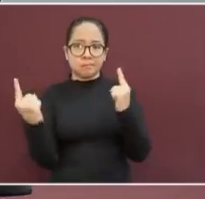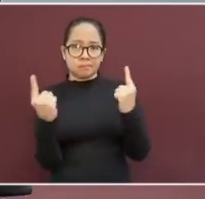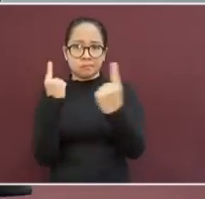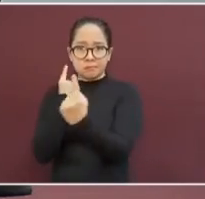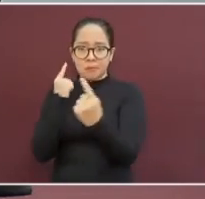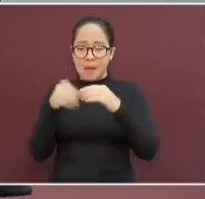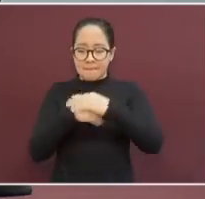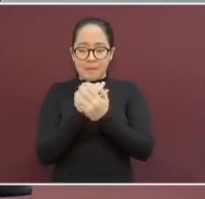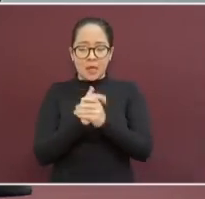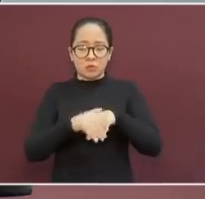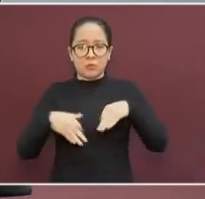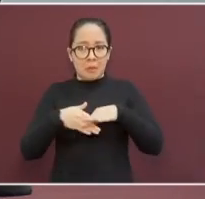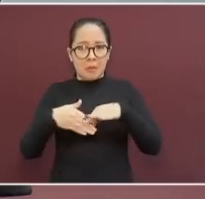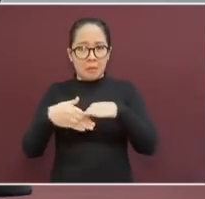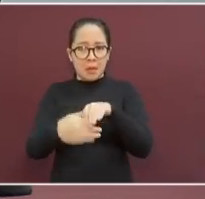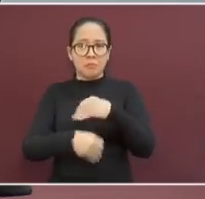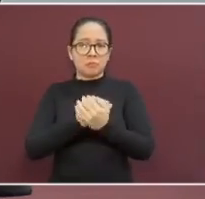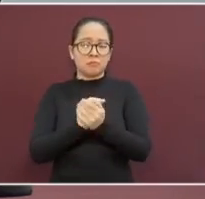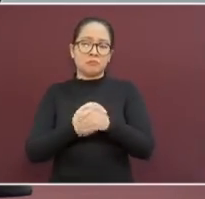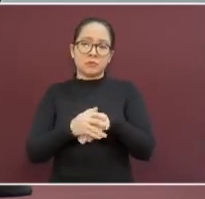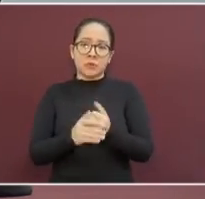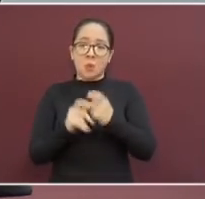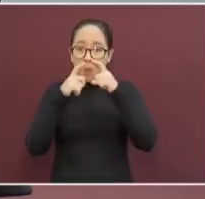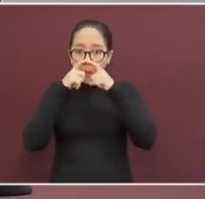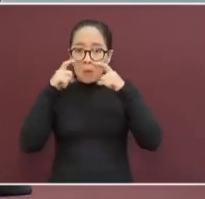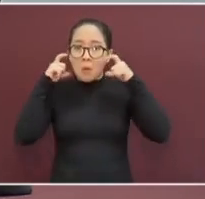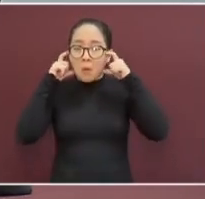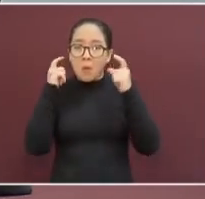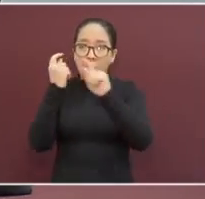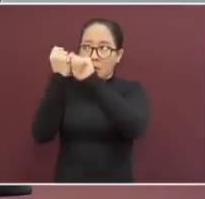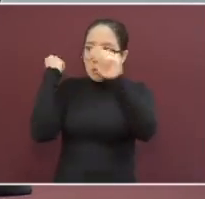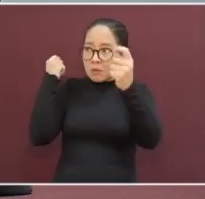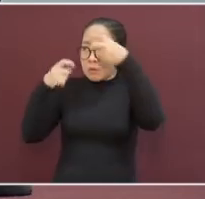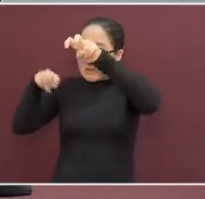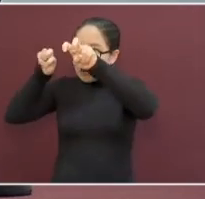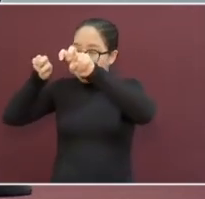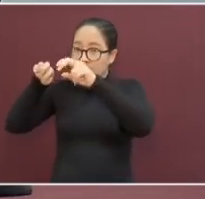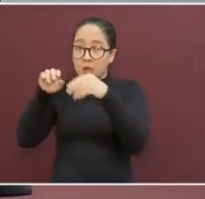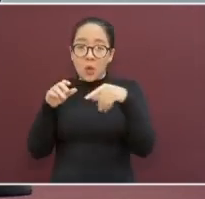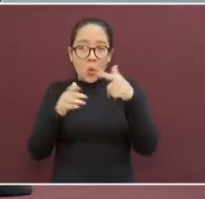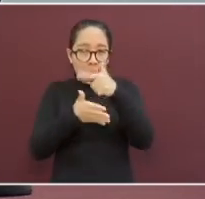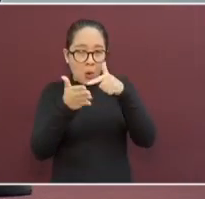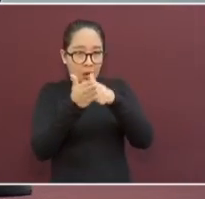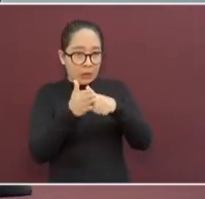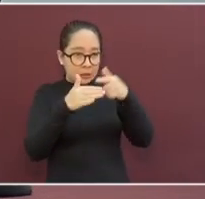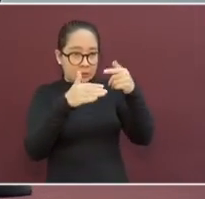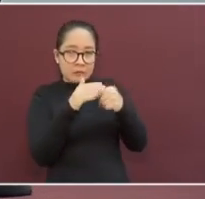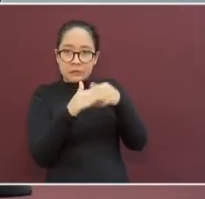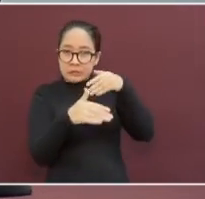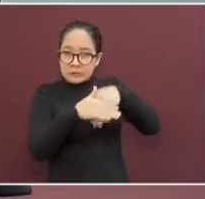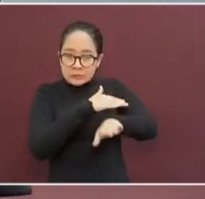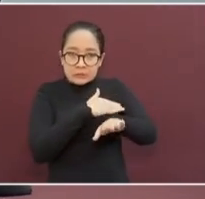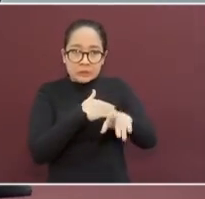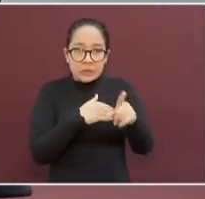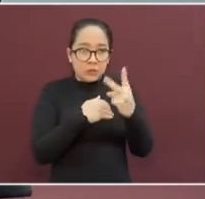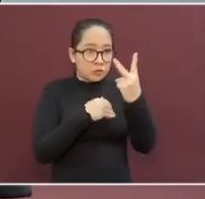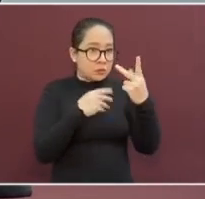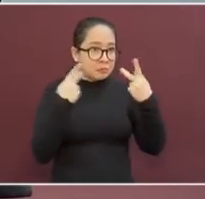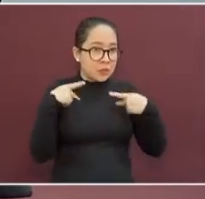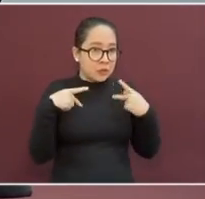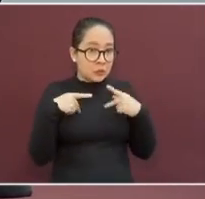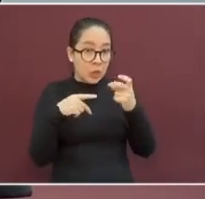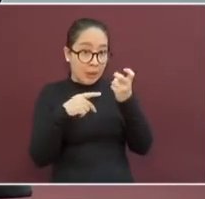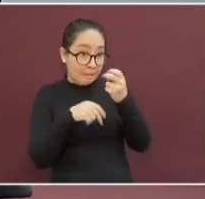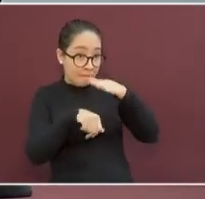cobre del cubrebocas en el transporte público y en espacios reducidos con más dos personas y quedarse en